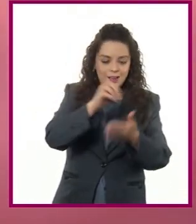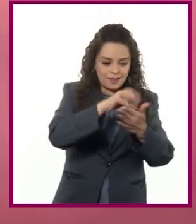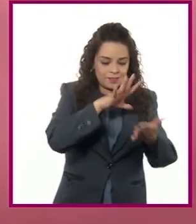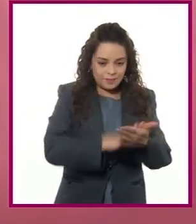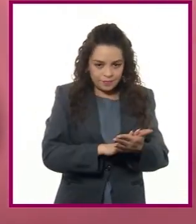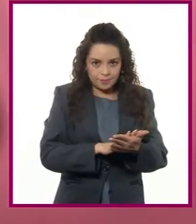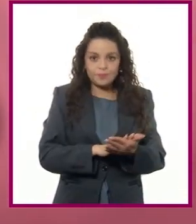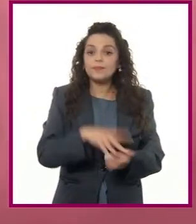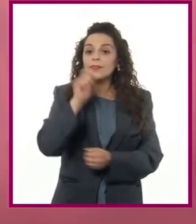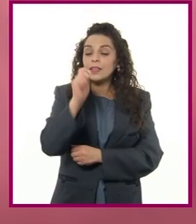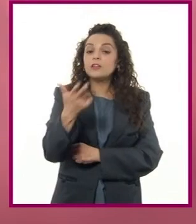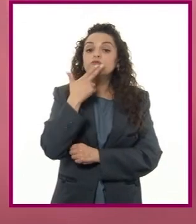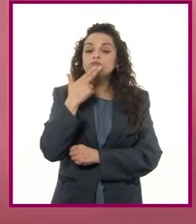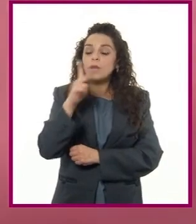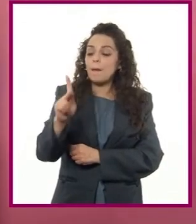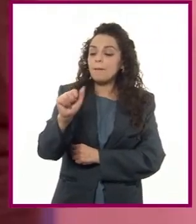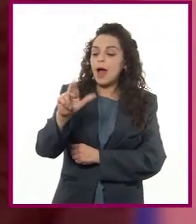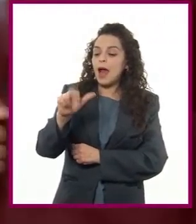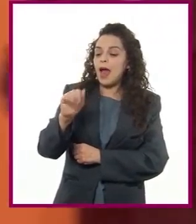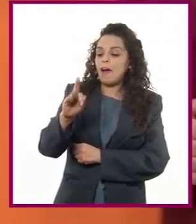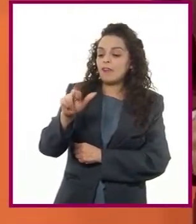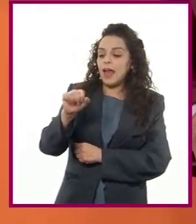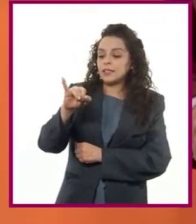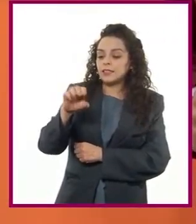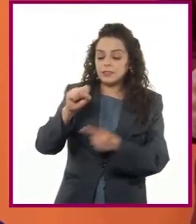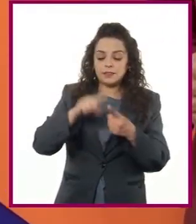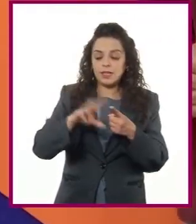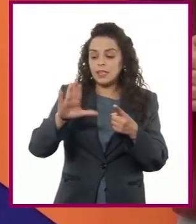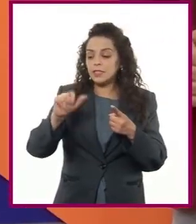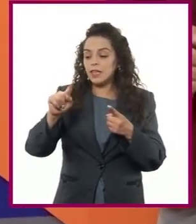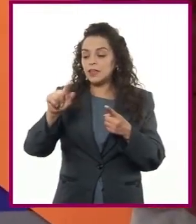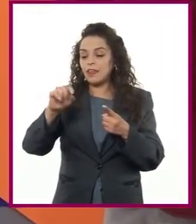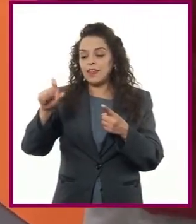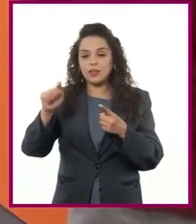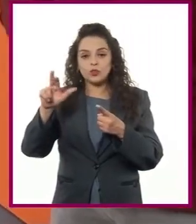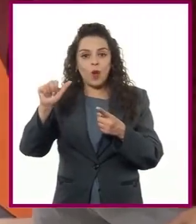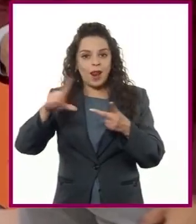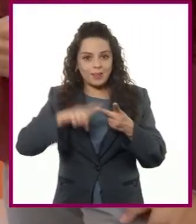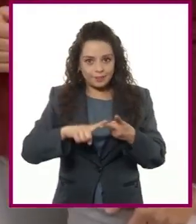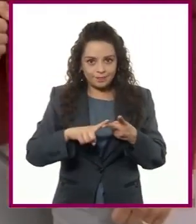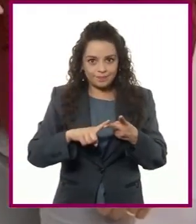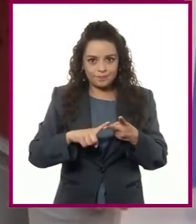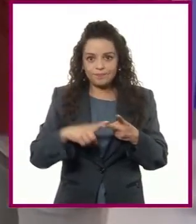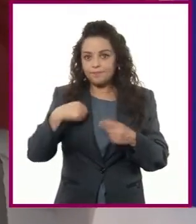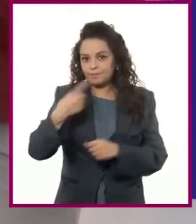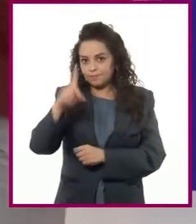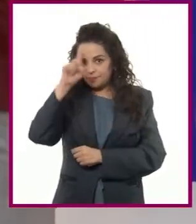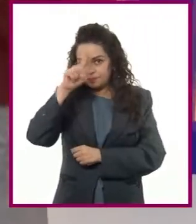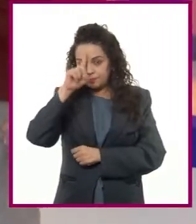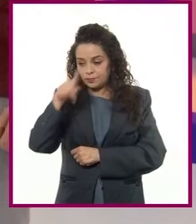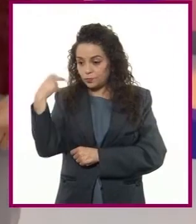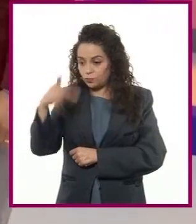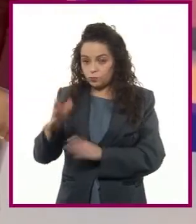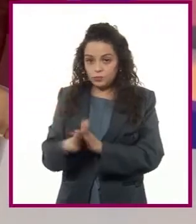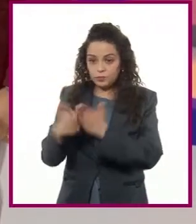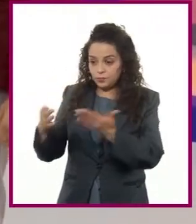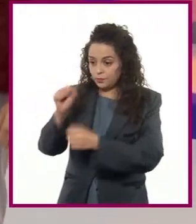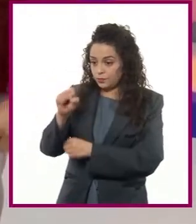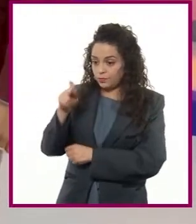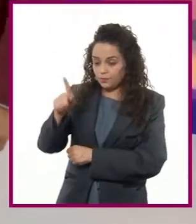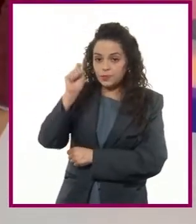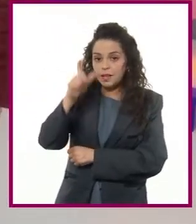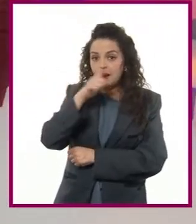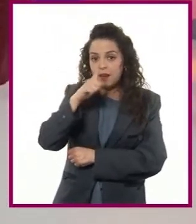de paráfrasis y citas textuales. Les sugiero buscar este contenido localizando en su libro de texto de Lengua Materna 2